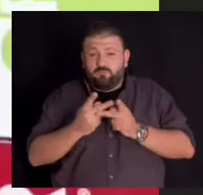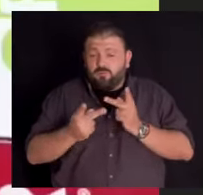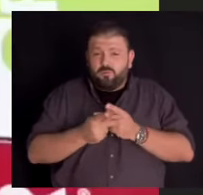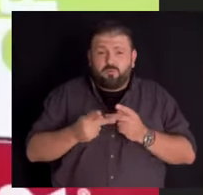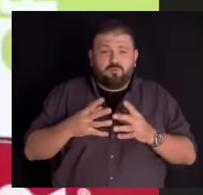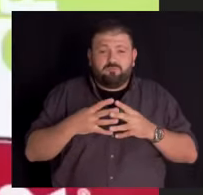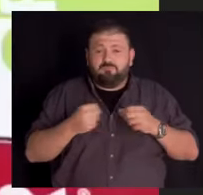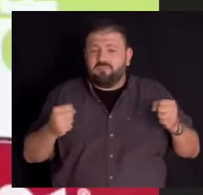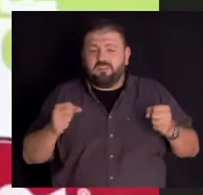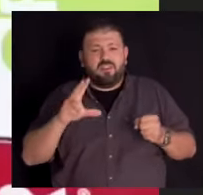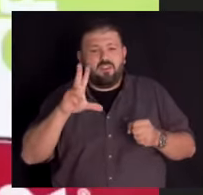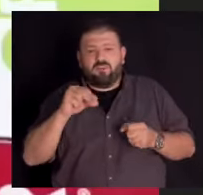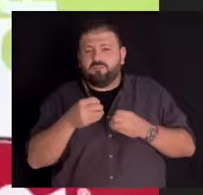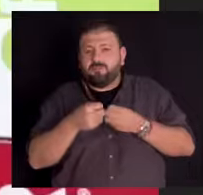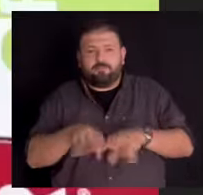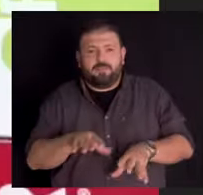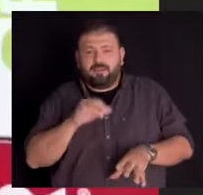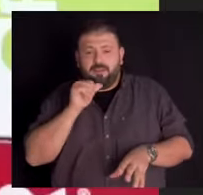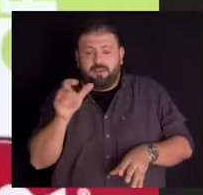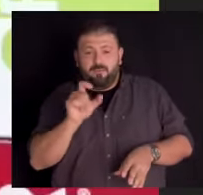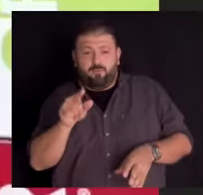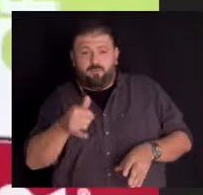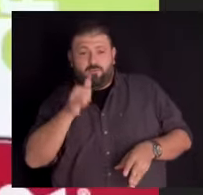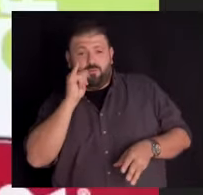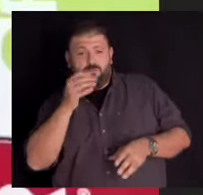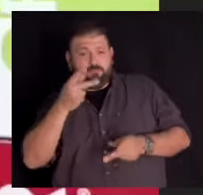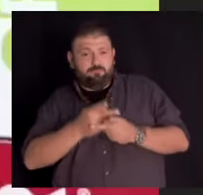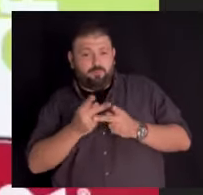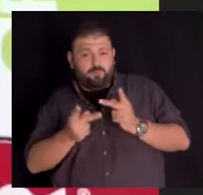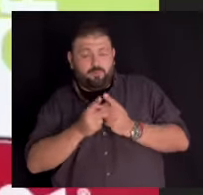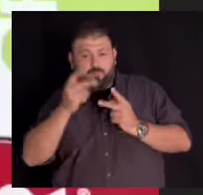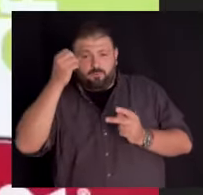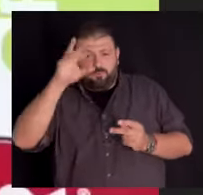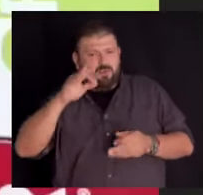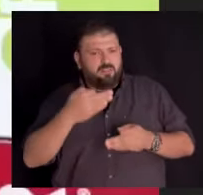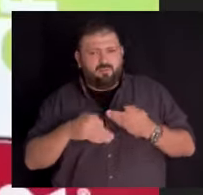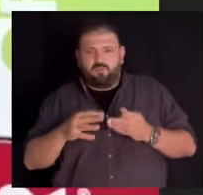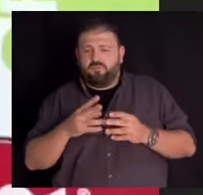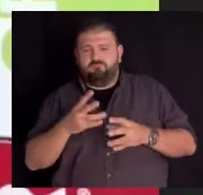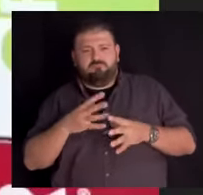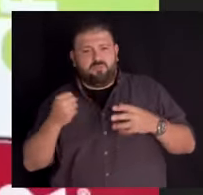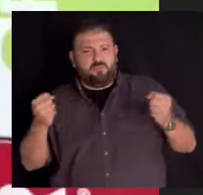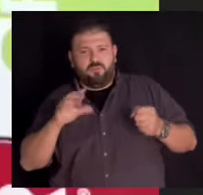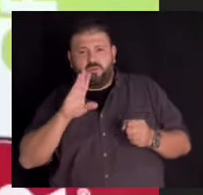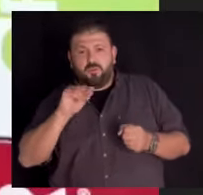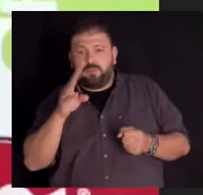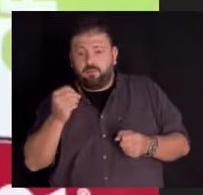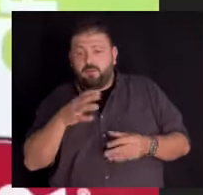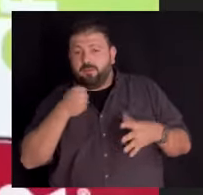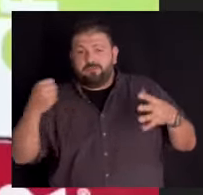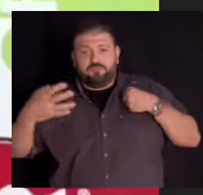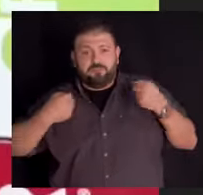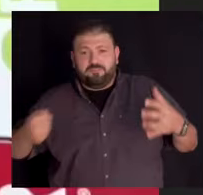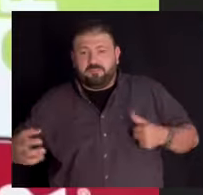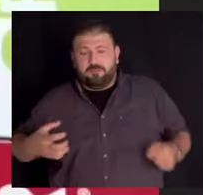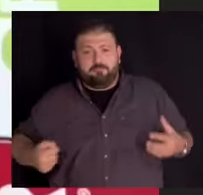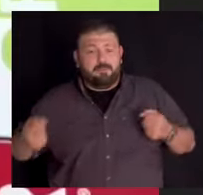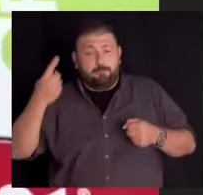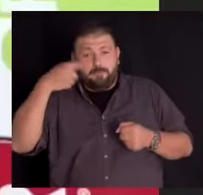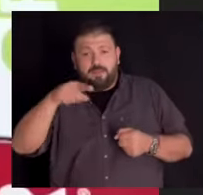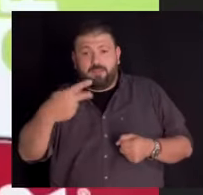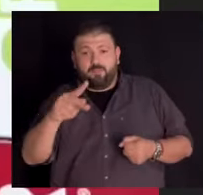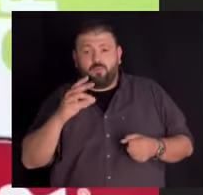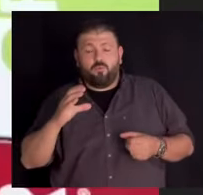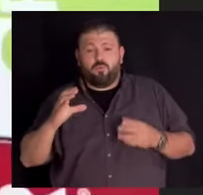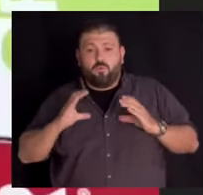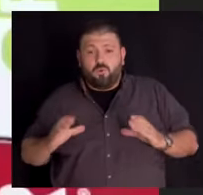se desperdician. Lo que no se utiliza lo vas a desechar. Así que esto es lo más maravilloso del